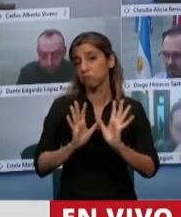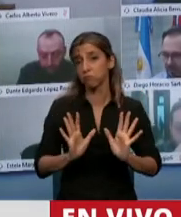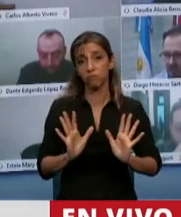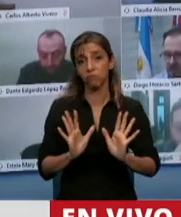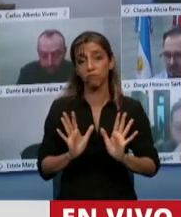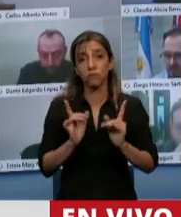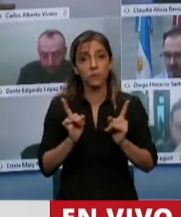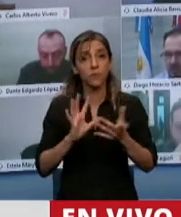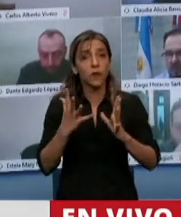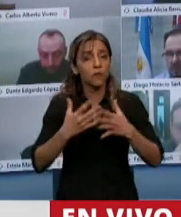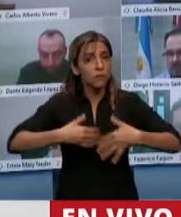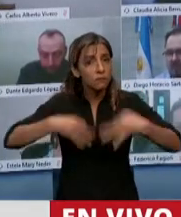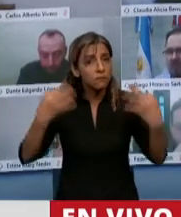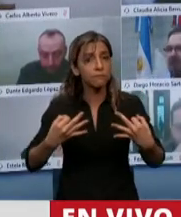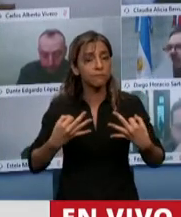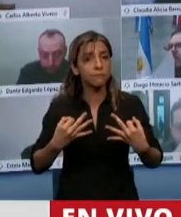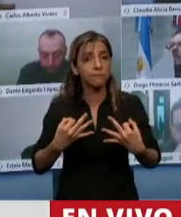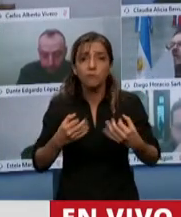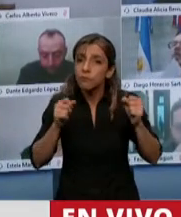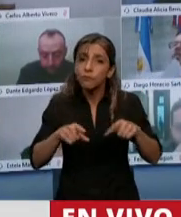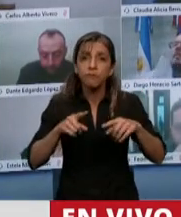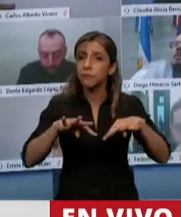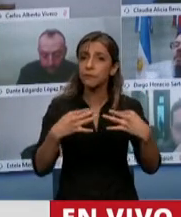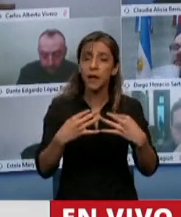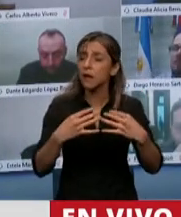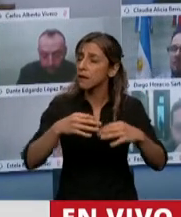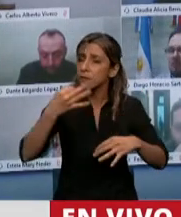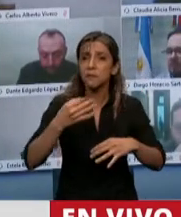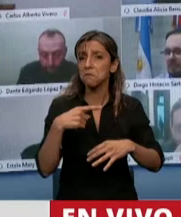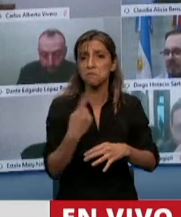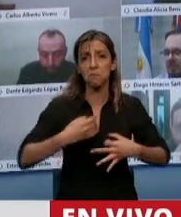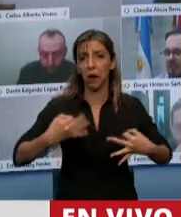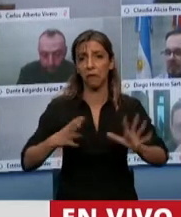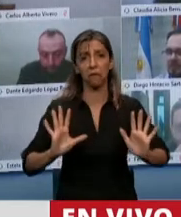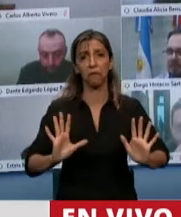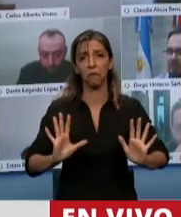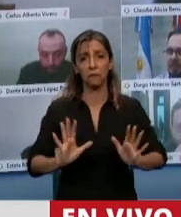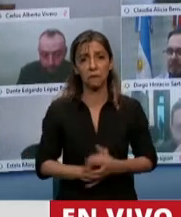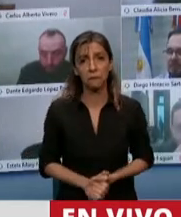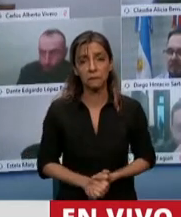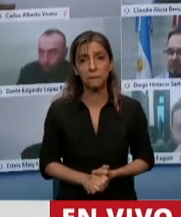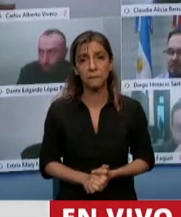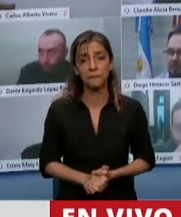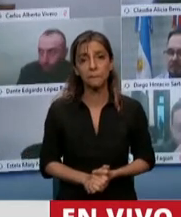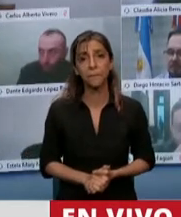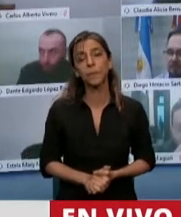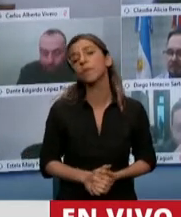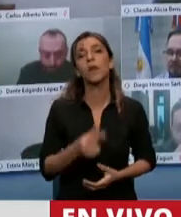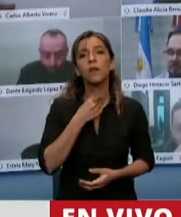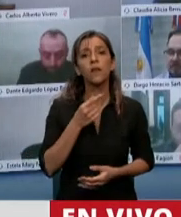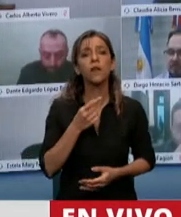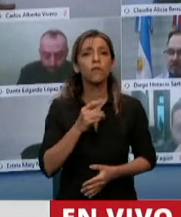formalidades propias de las sesiones de la Cámara de Diputados. Quiero hacer referencia a dos elementos del